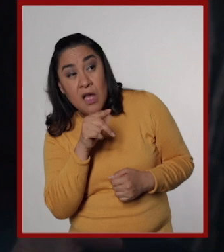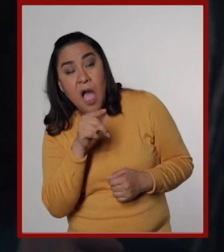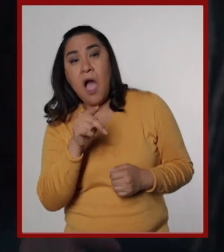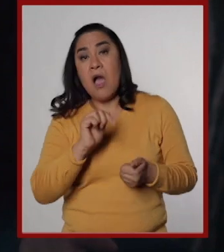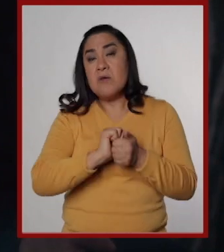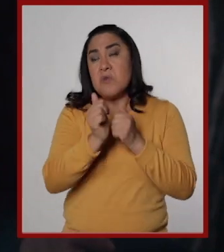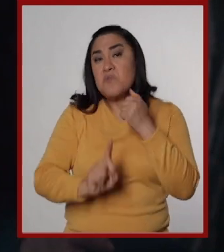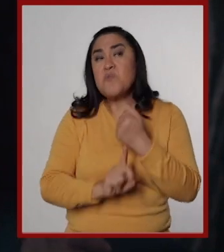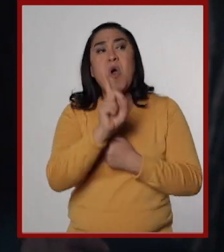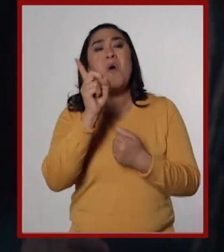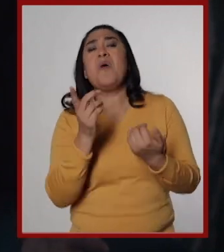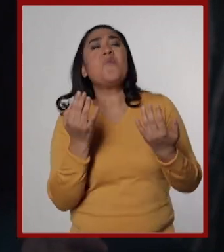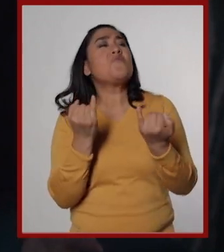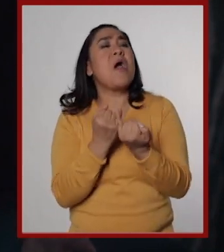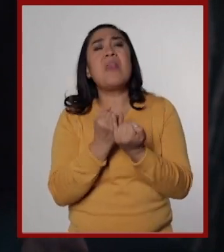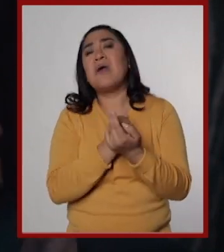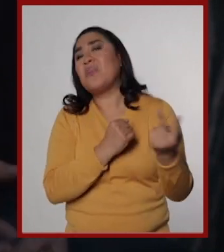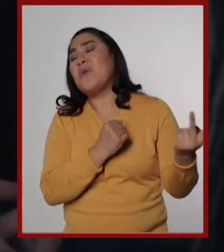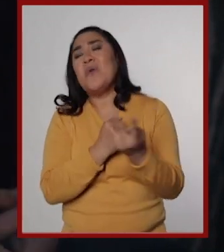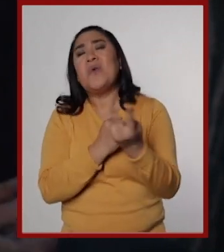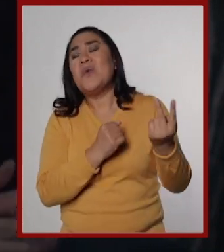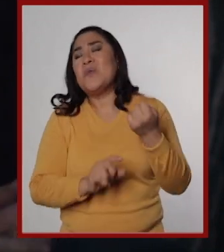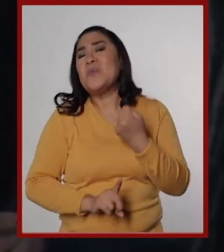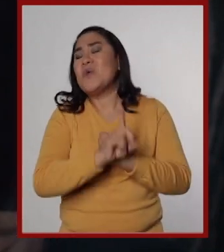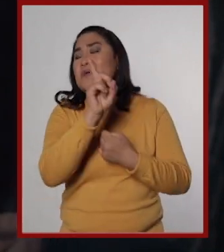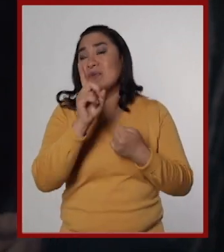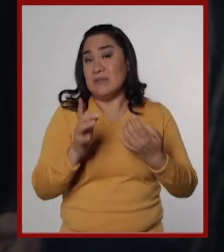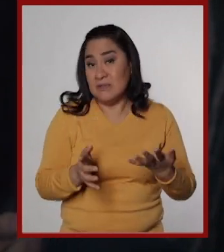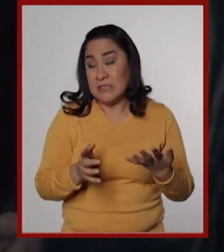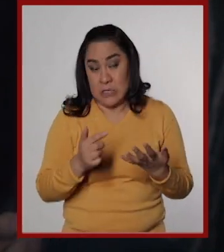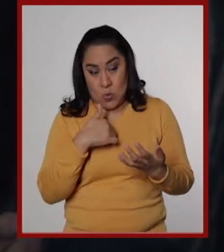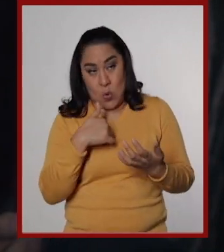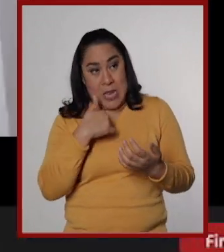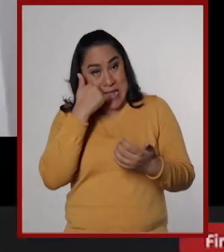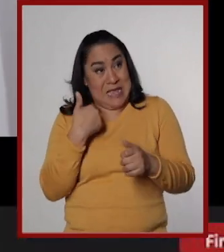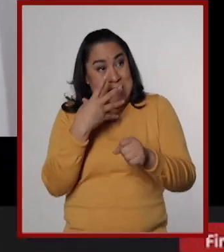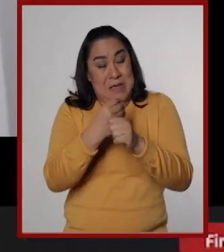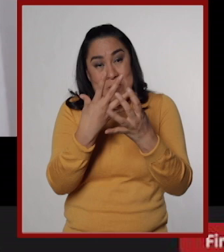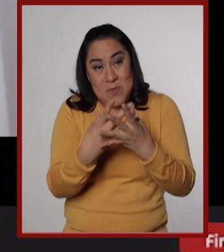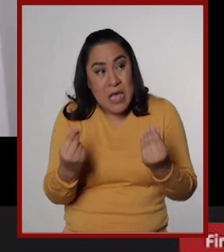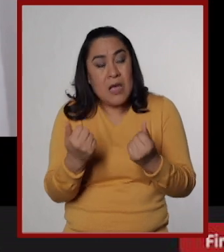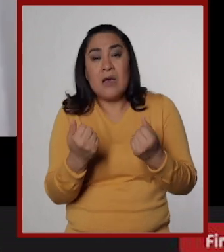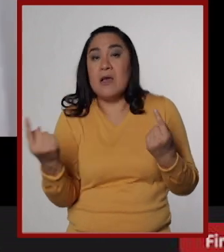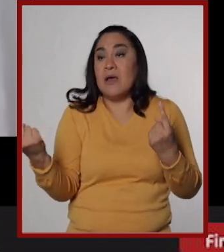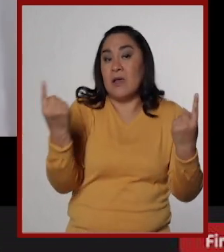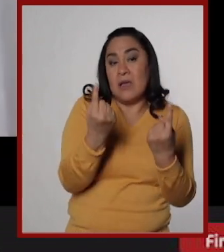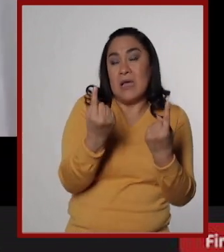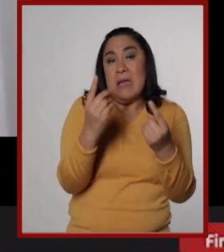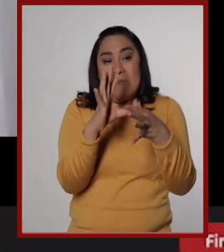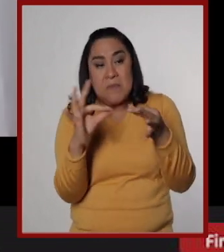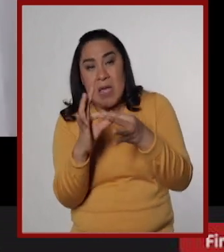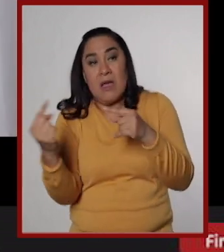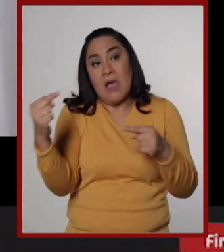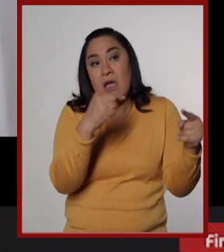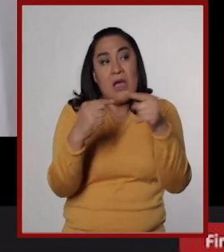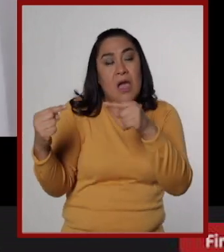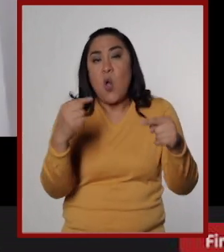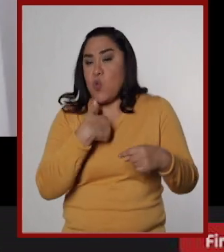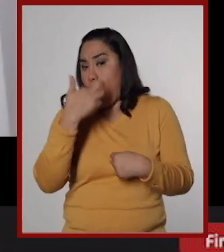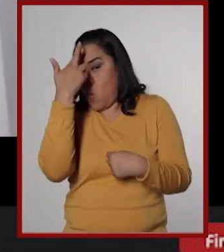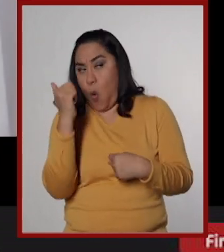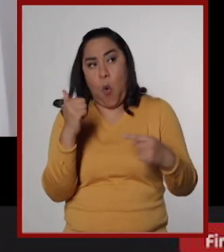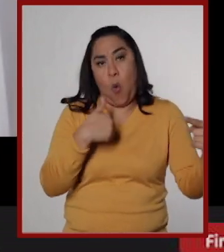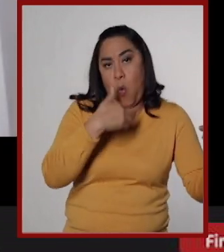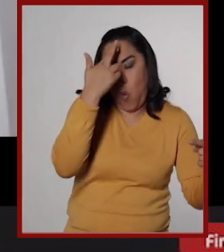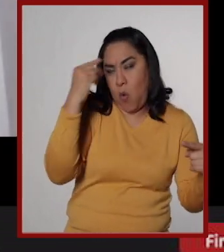el problema es el mismo para los dos, ¿sí? Claro. Y los dos quieren resolverlo, y los dos quieren explicarse, y los dos creen que tienen la razón,